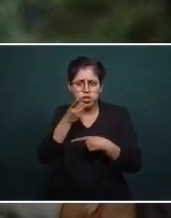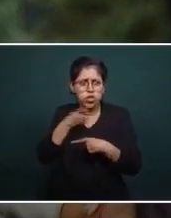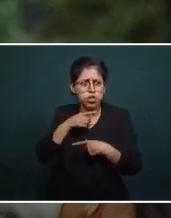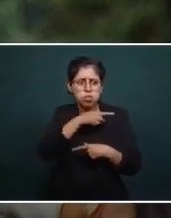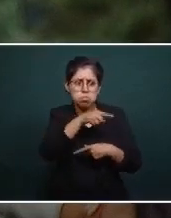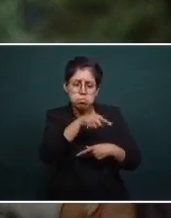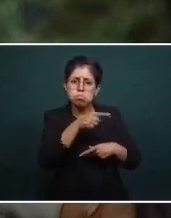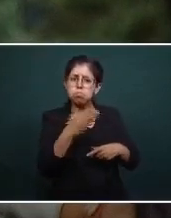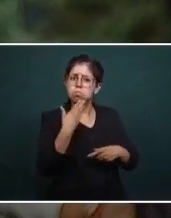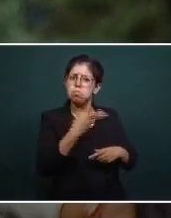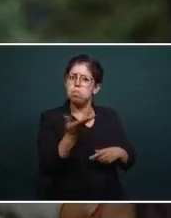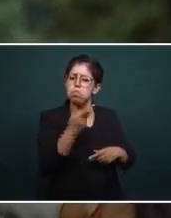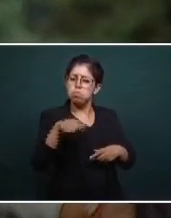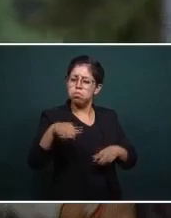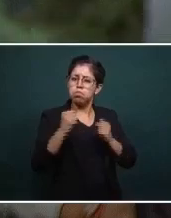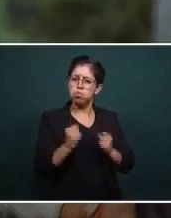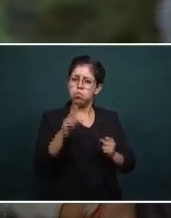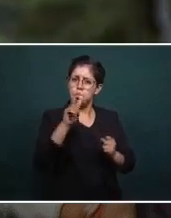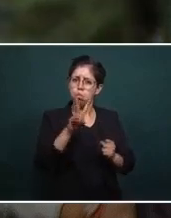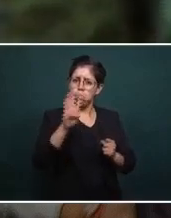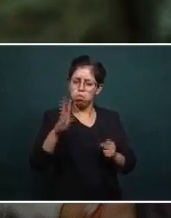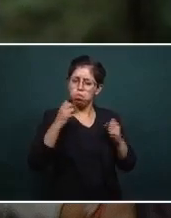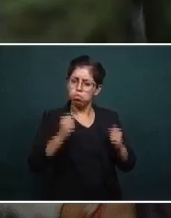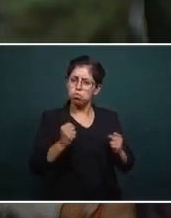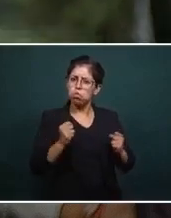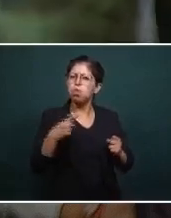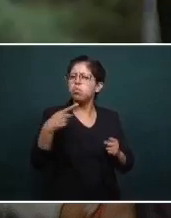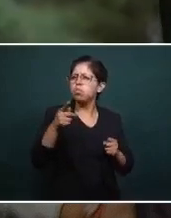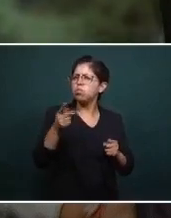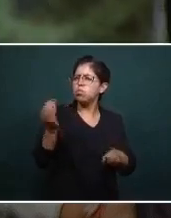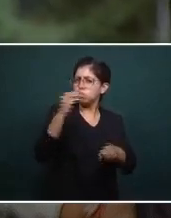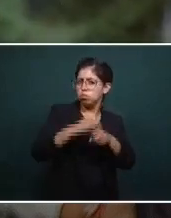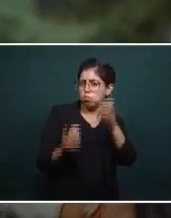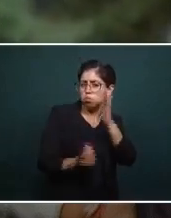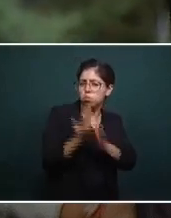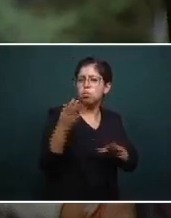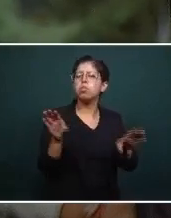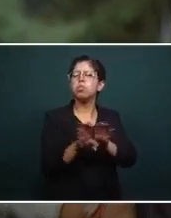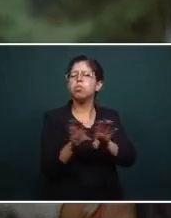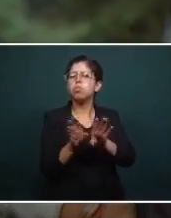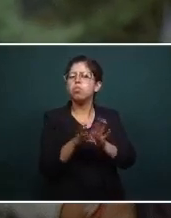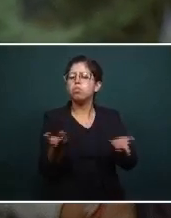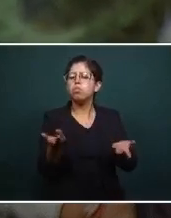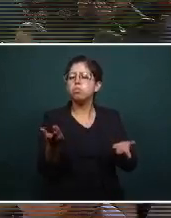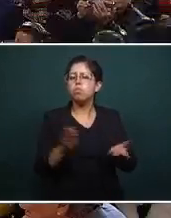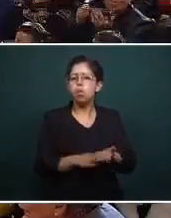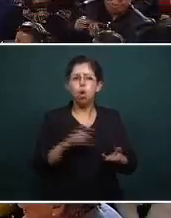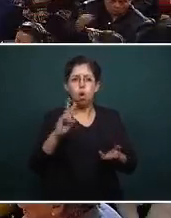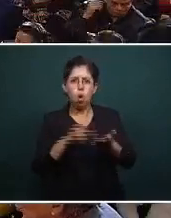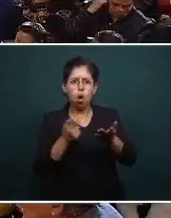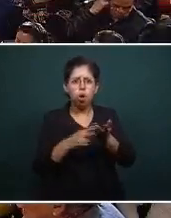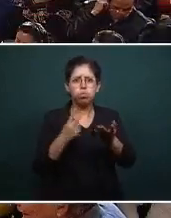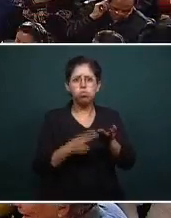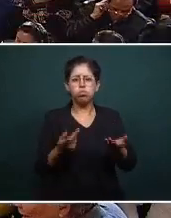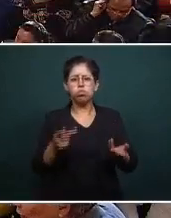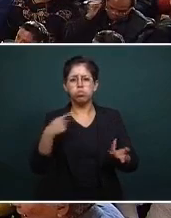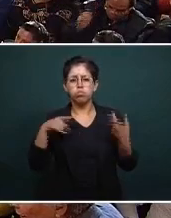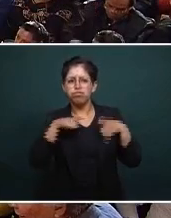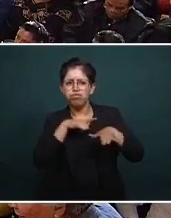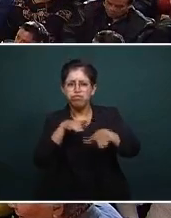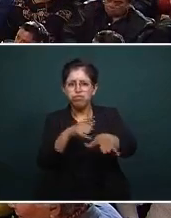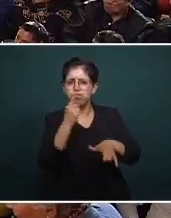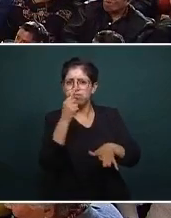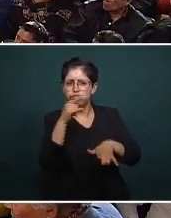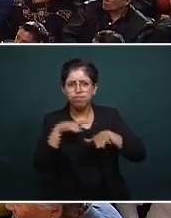zona, y si nos pueden ampliar un poco la información de cómo, lo que ya anunciaban, de cómo van a estar recorriendo las fuerzas federales